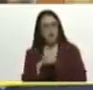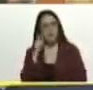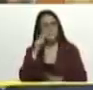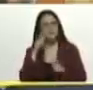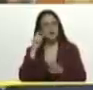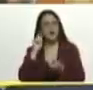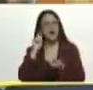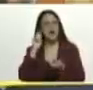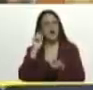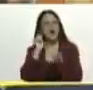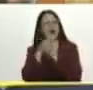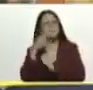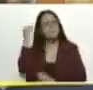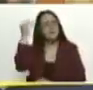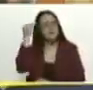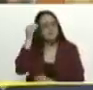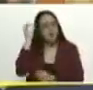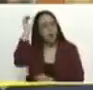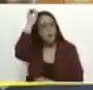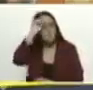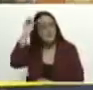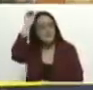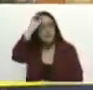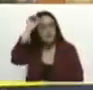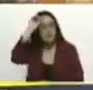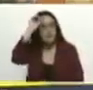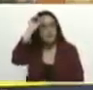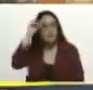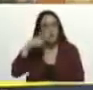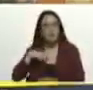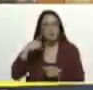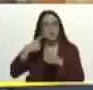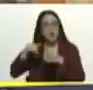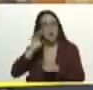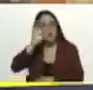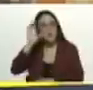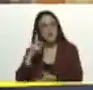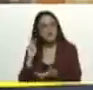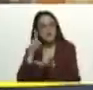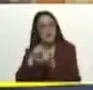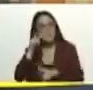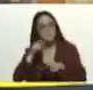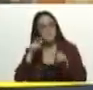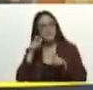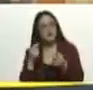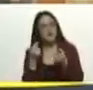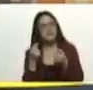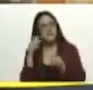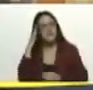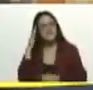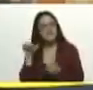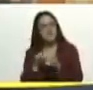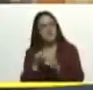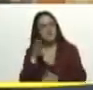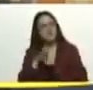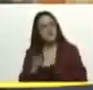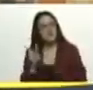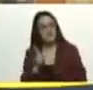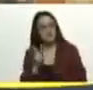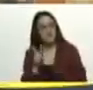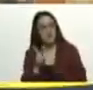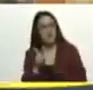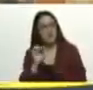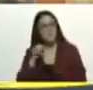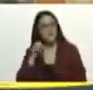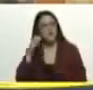cambie de opinión. Ya he estado en países donde la gente ni siquiera sabe dónde se encuentra Venezuela, pero